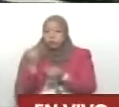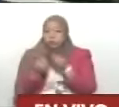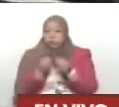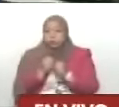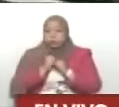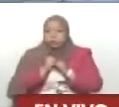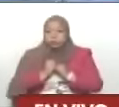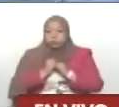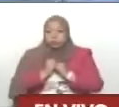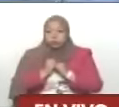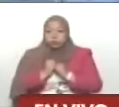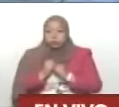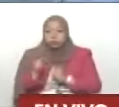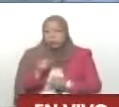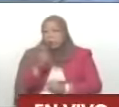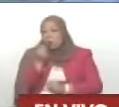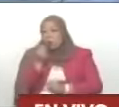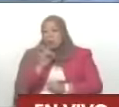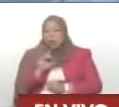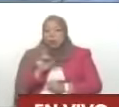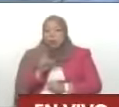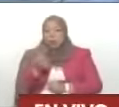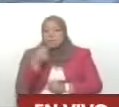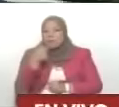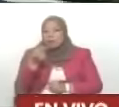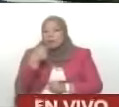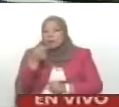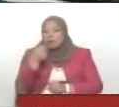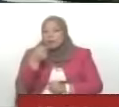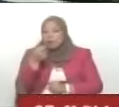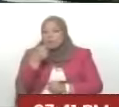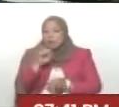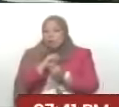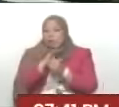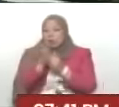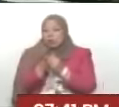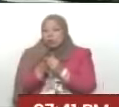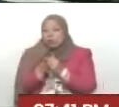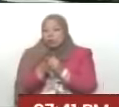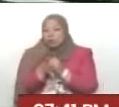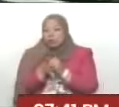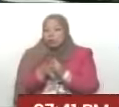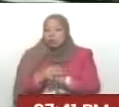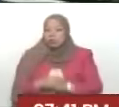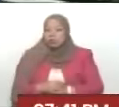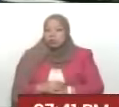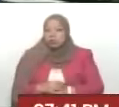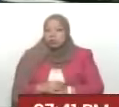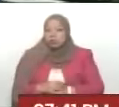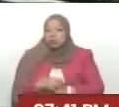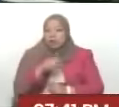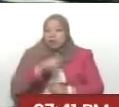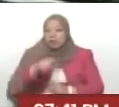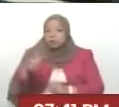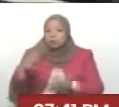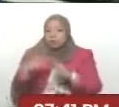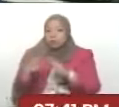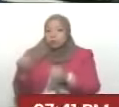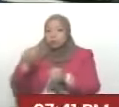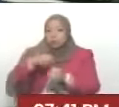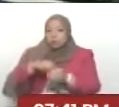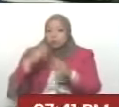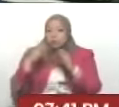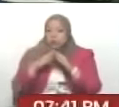inflamado. Ah. Con el tema de las medicinas y de la pandemia. ¿Qué pasó? Comenzamos a cambiar todo